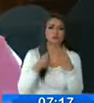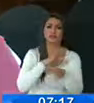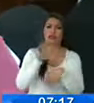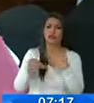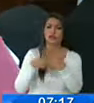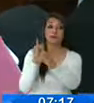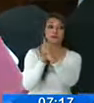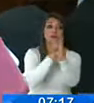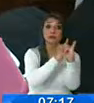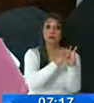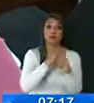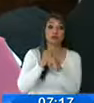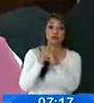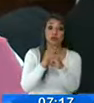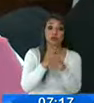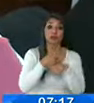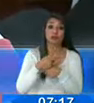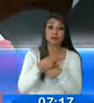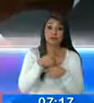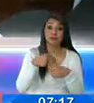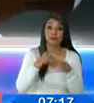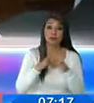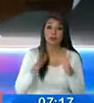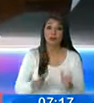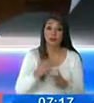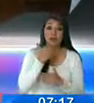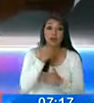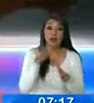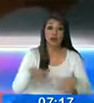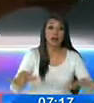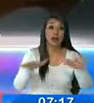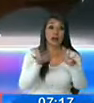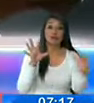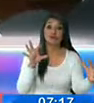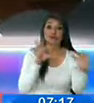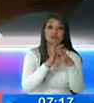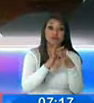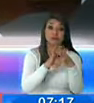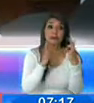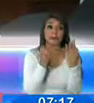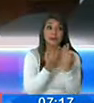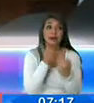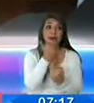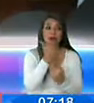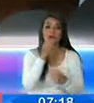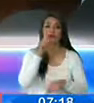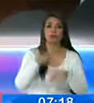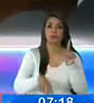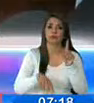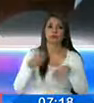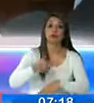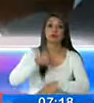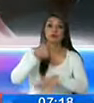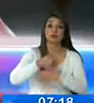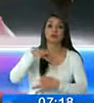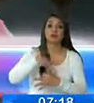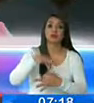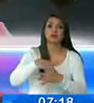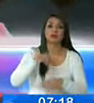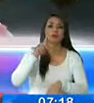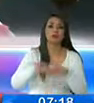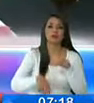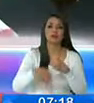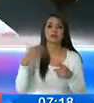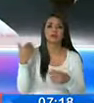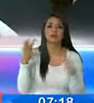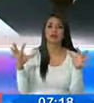las instituciones que nomine el Consejo de Participación Ciudadana y Control Social, con todas las autoridades electos por votación popular, no